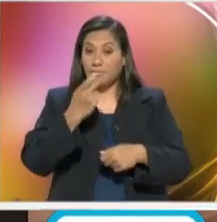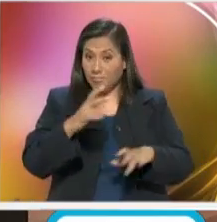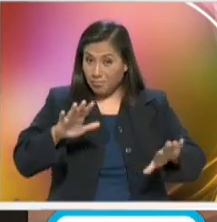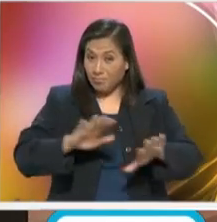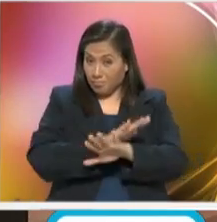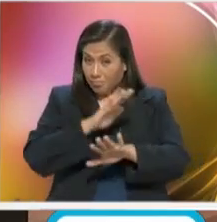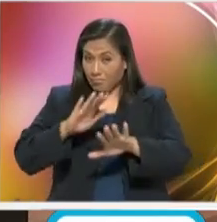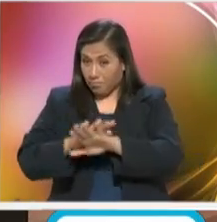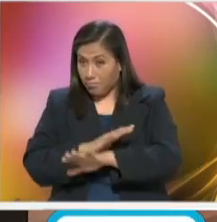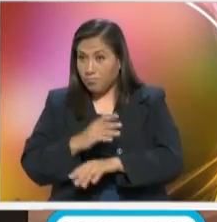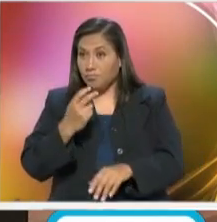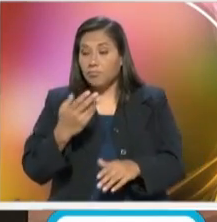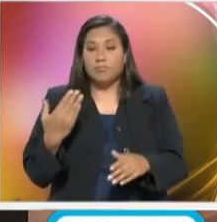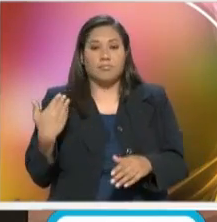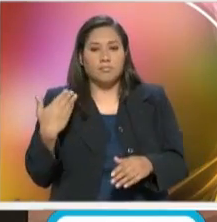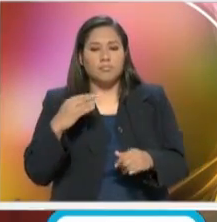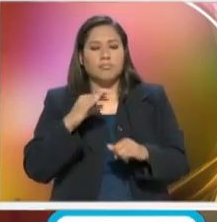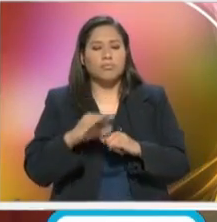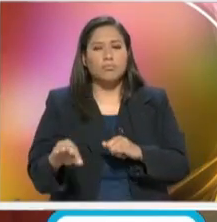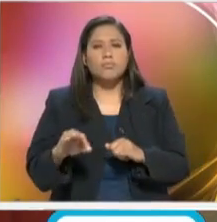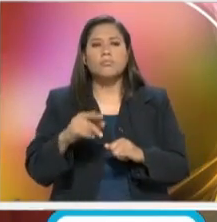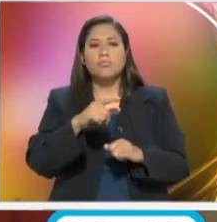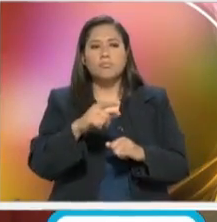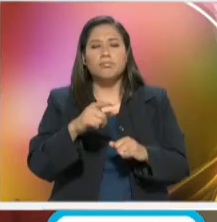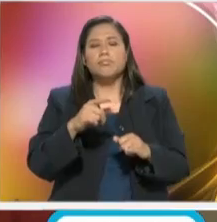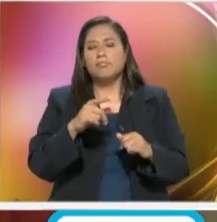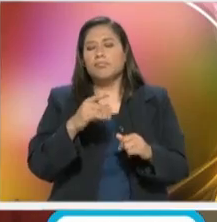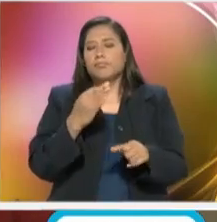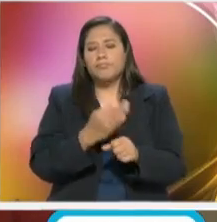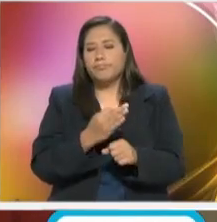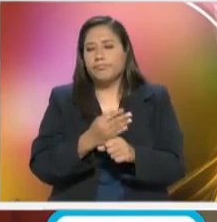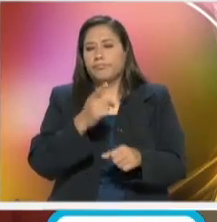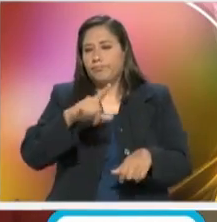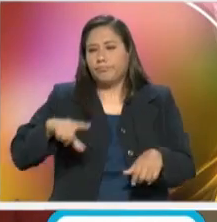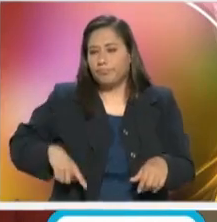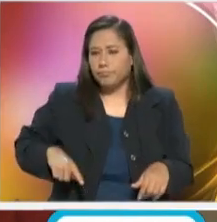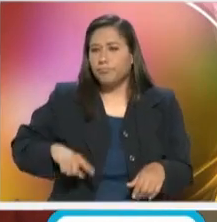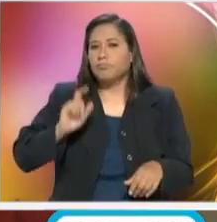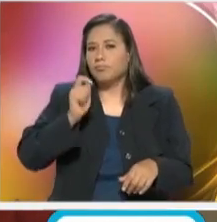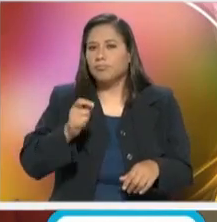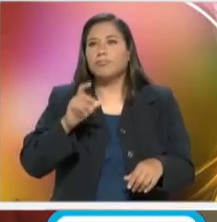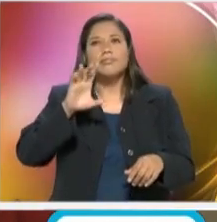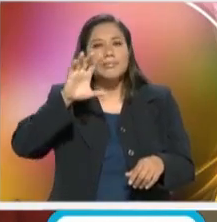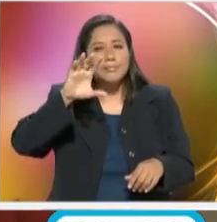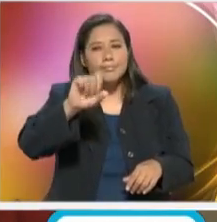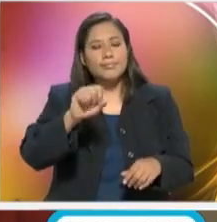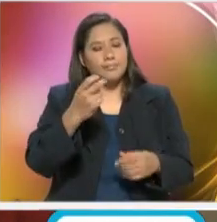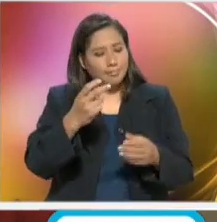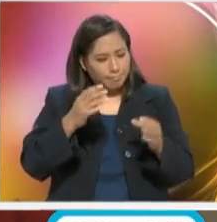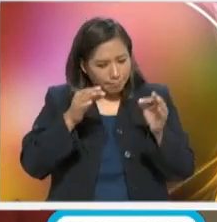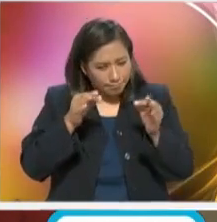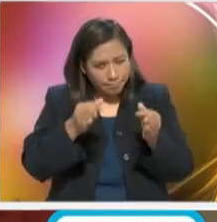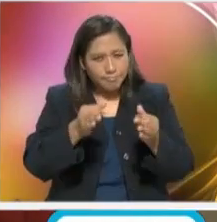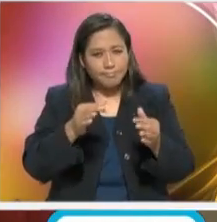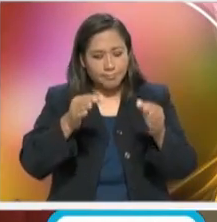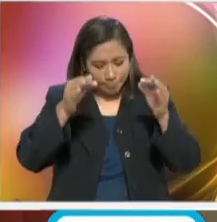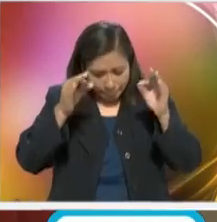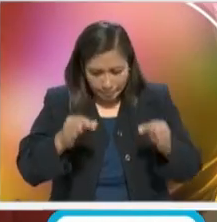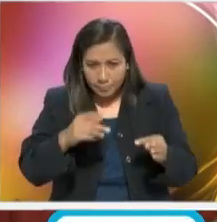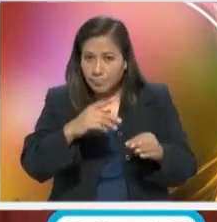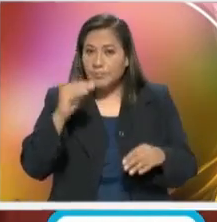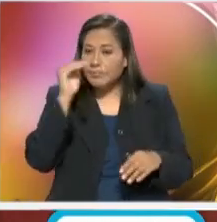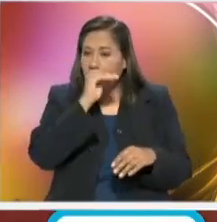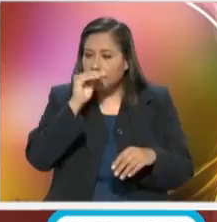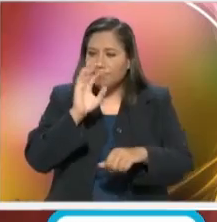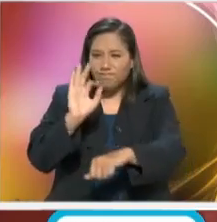bueno, ahorita estamos en esta última tendencia del Estado en lograr esa calidad y esa